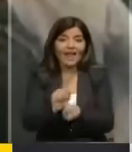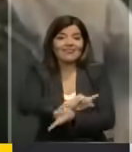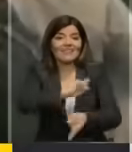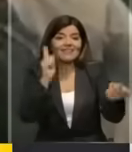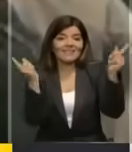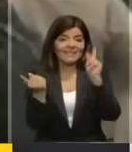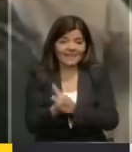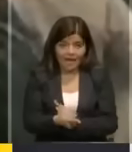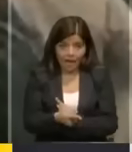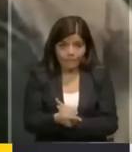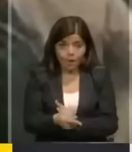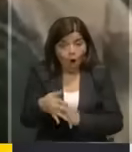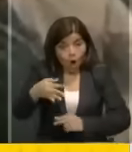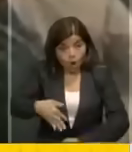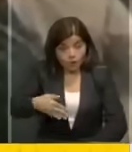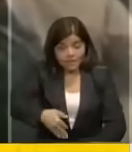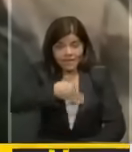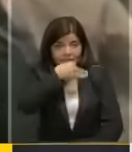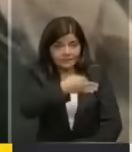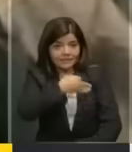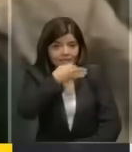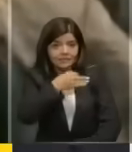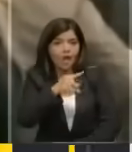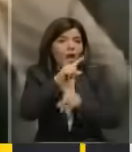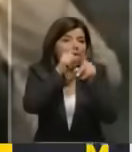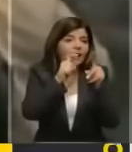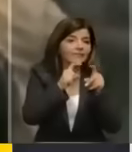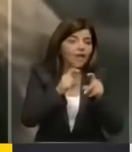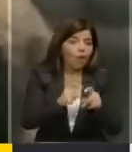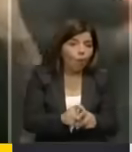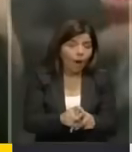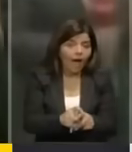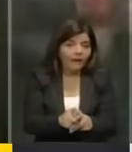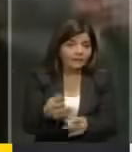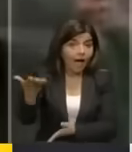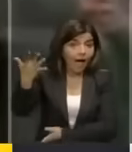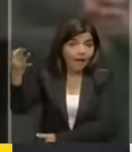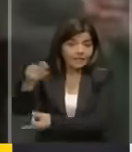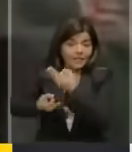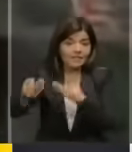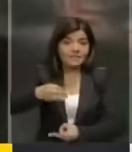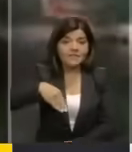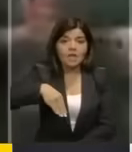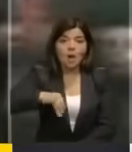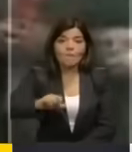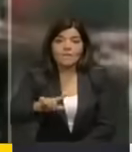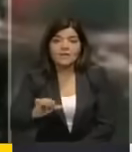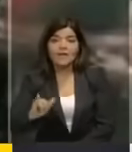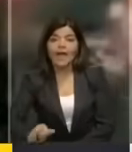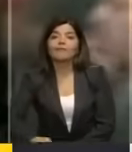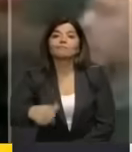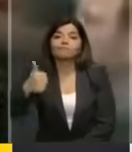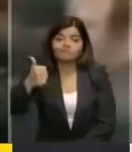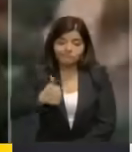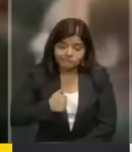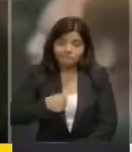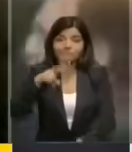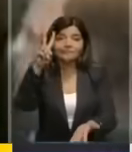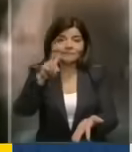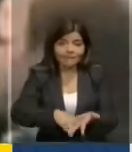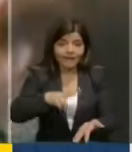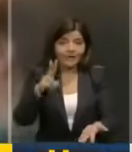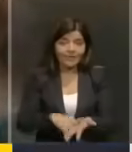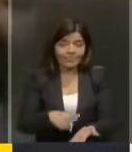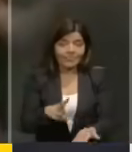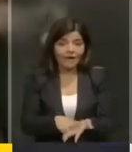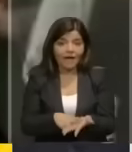que los pronósticos y estimaciones de las encuestas que decían que Javier Milei iba adelante se ha cristalizado. Las claves